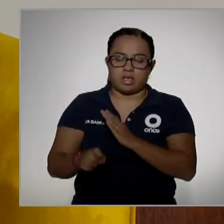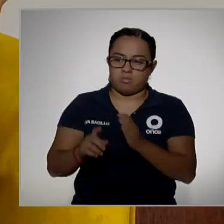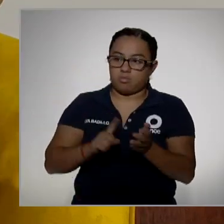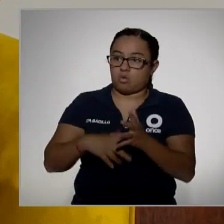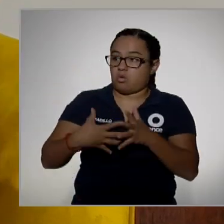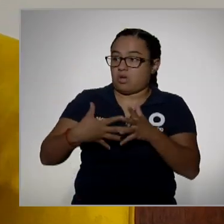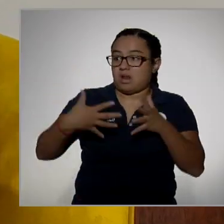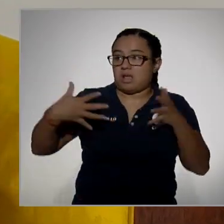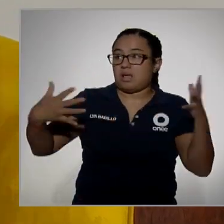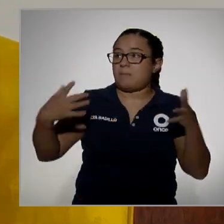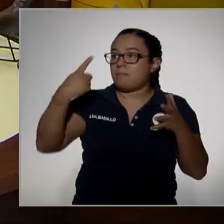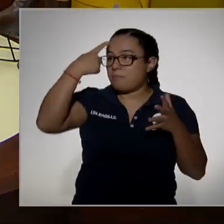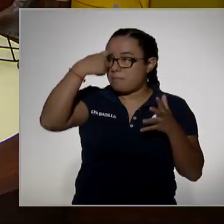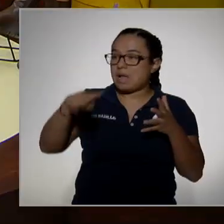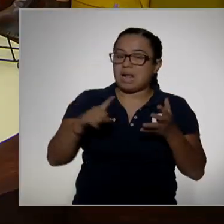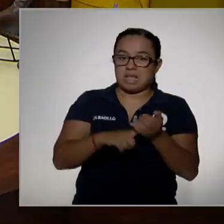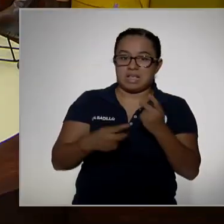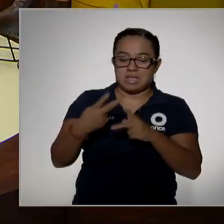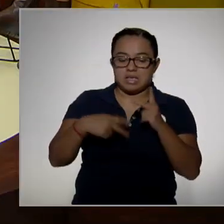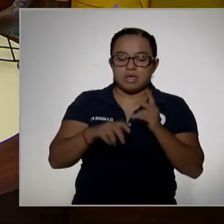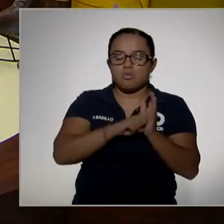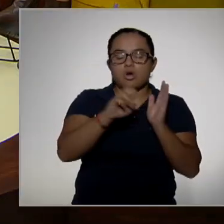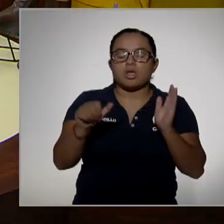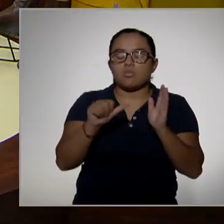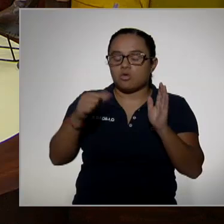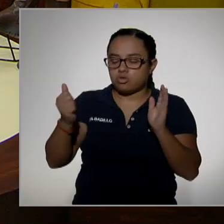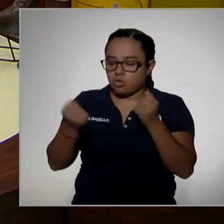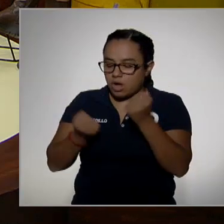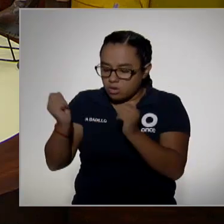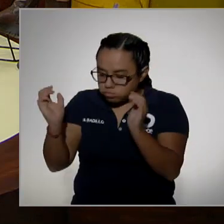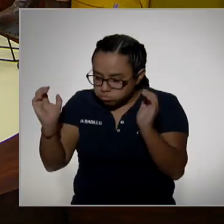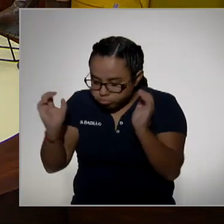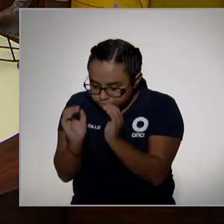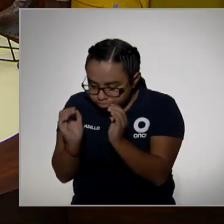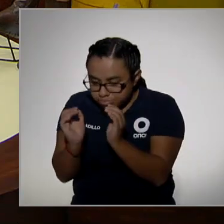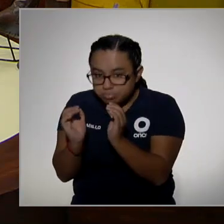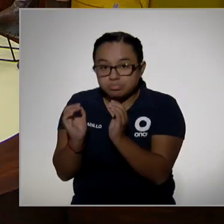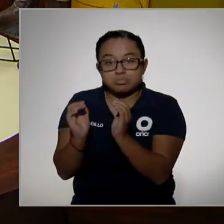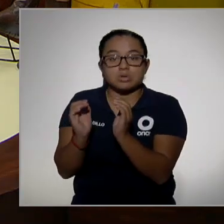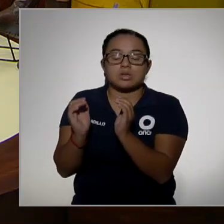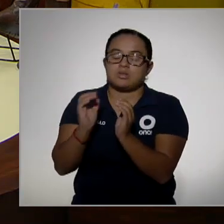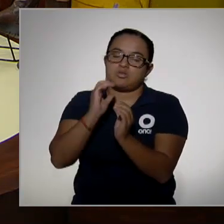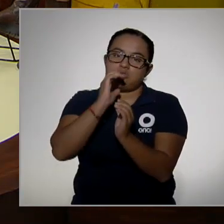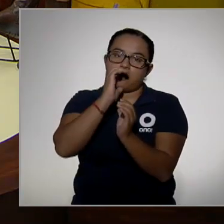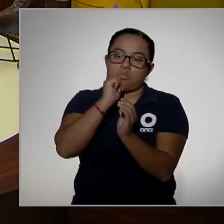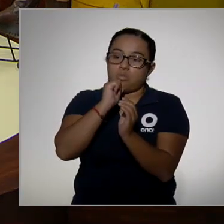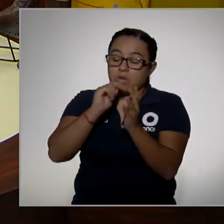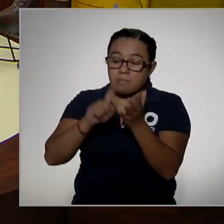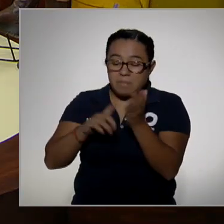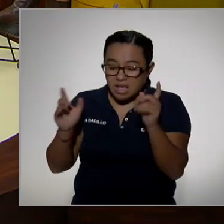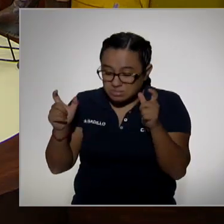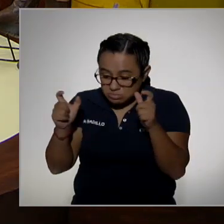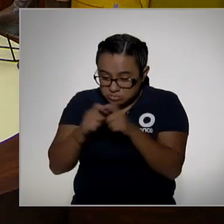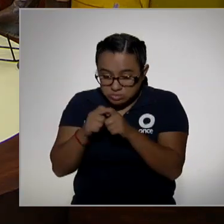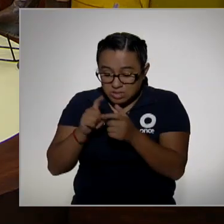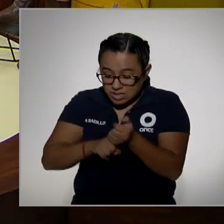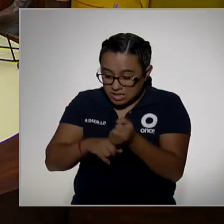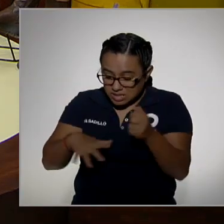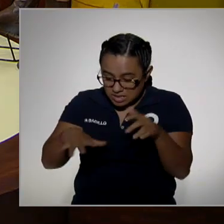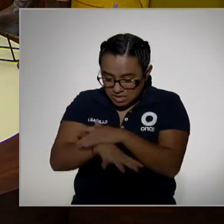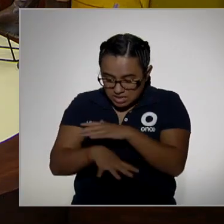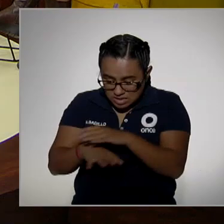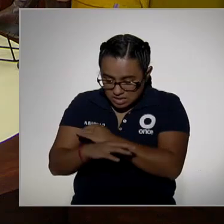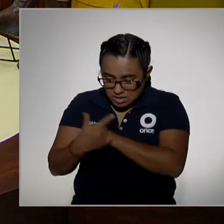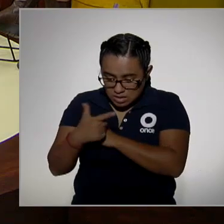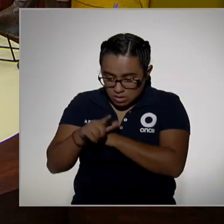buen espacio para cargar sangre y le pasamos a un vochito que no le va a caber si la forma del del transporte no es adecuada es decir está alterada la forma